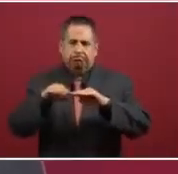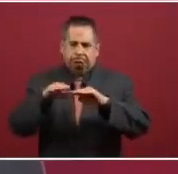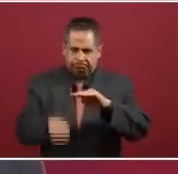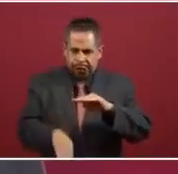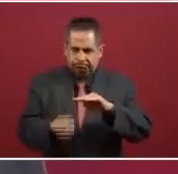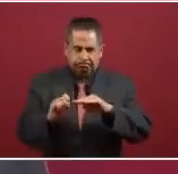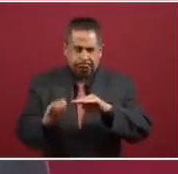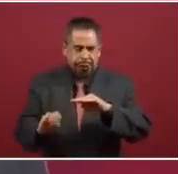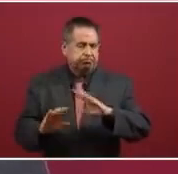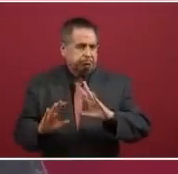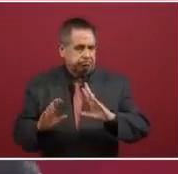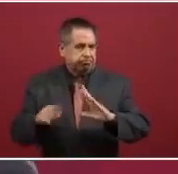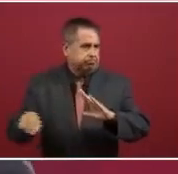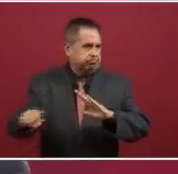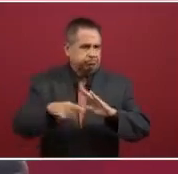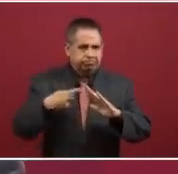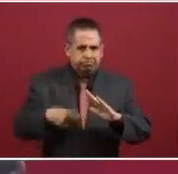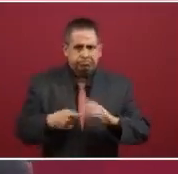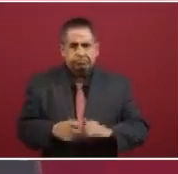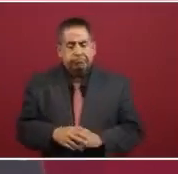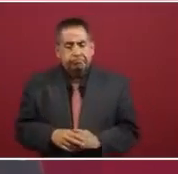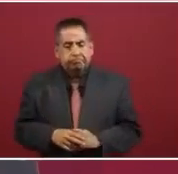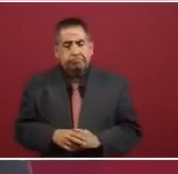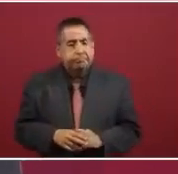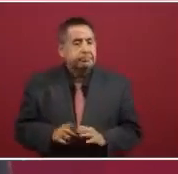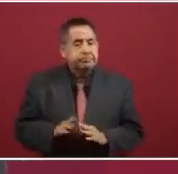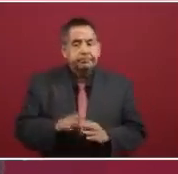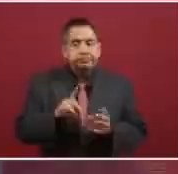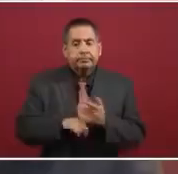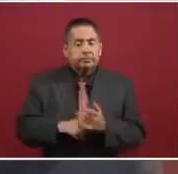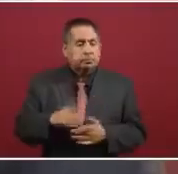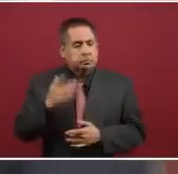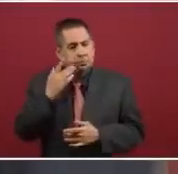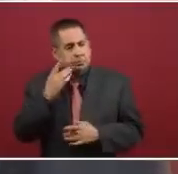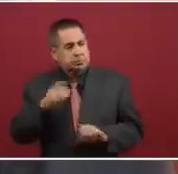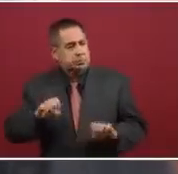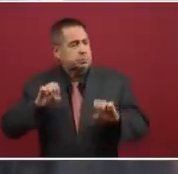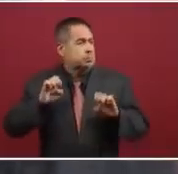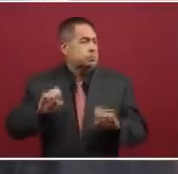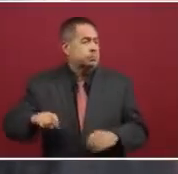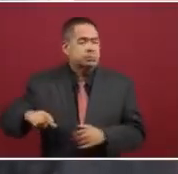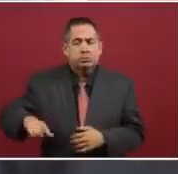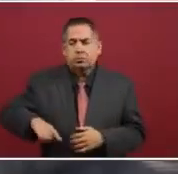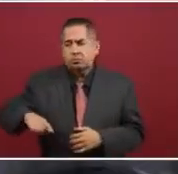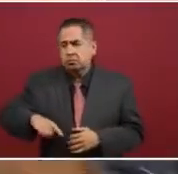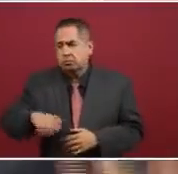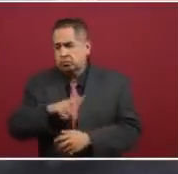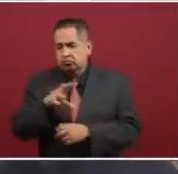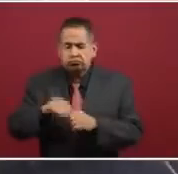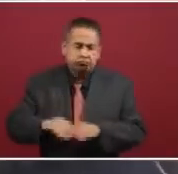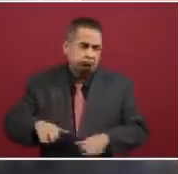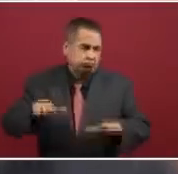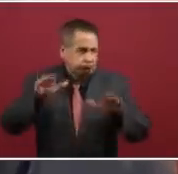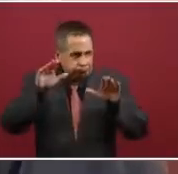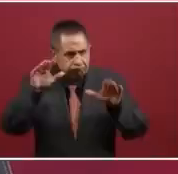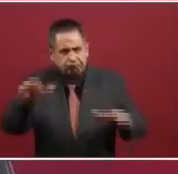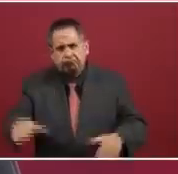que no haya lujos en el gobierno, aviones,